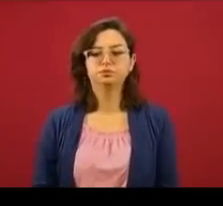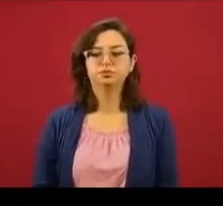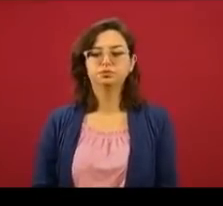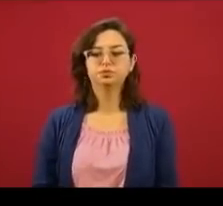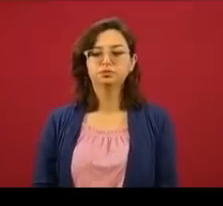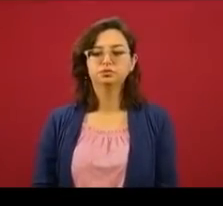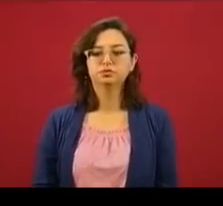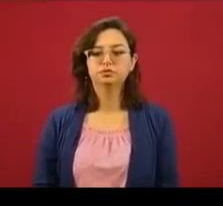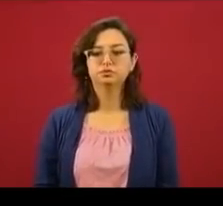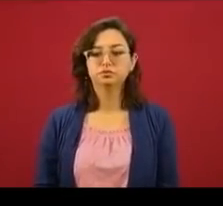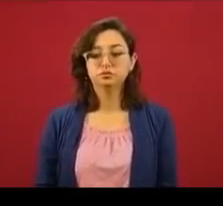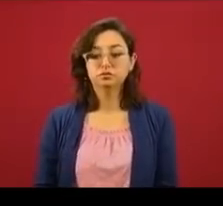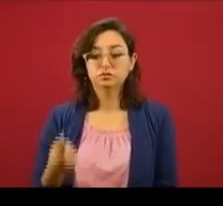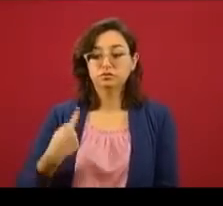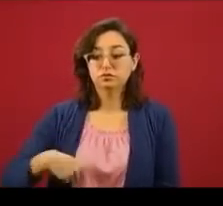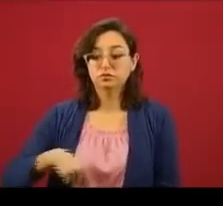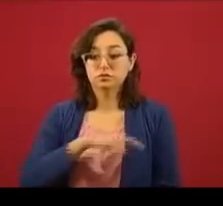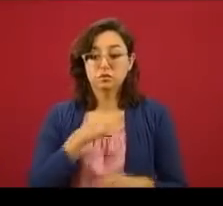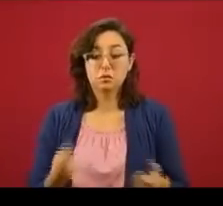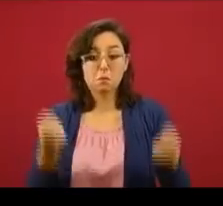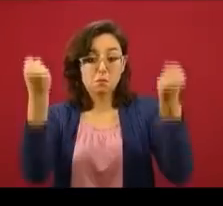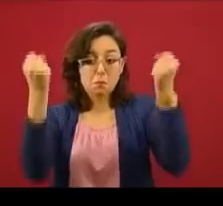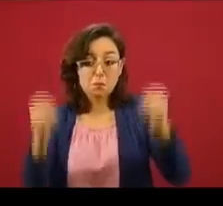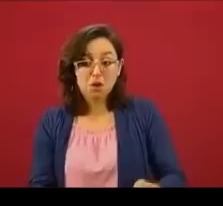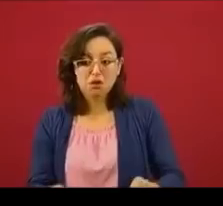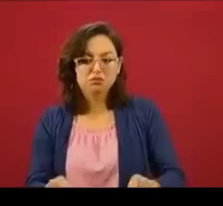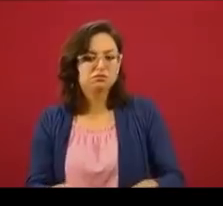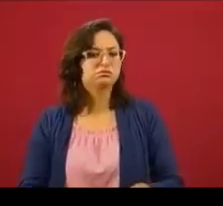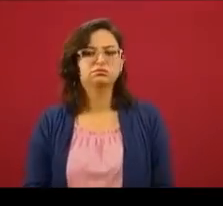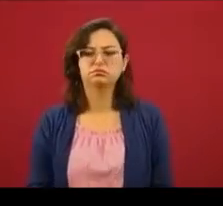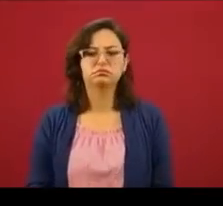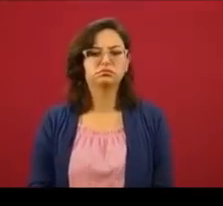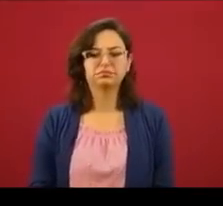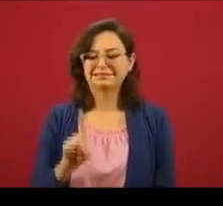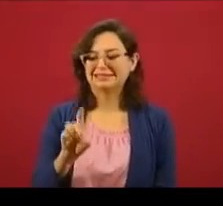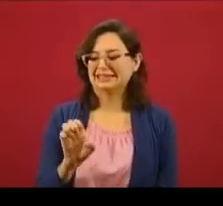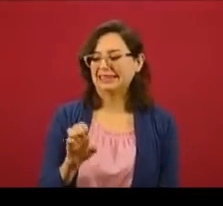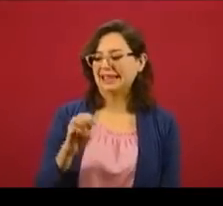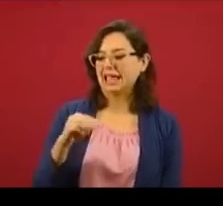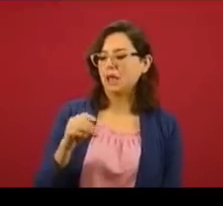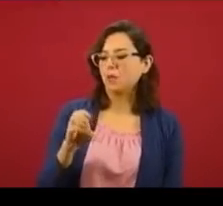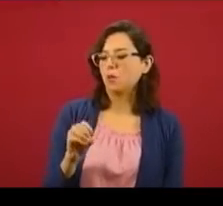somos autoritarios, somos demócratas.